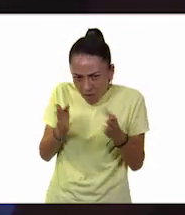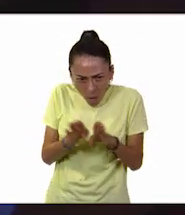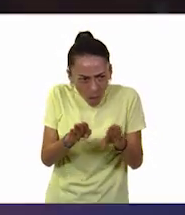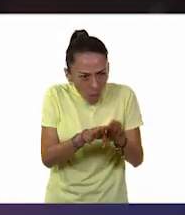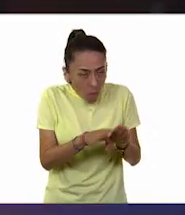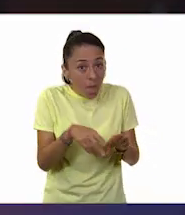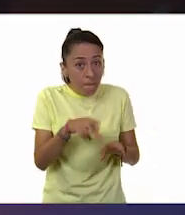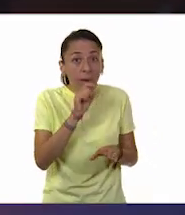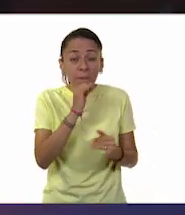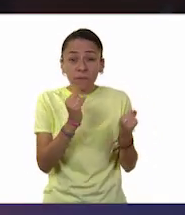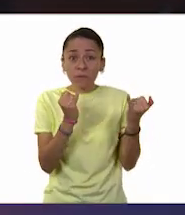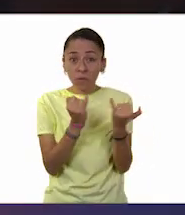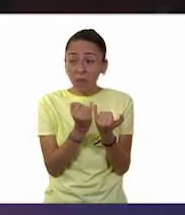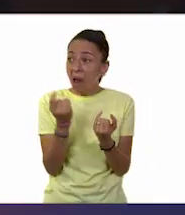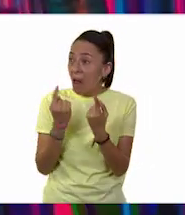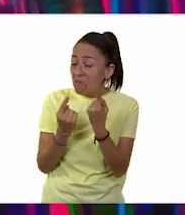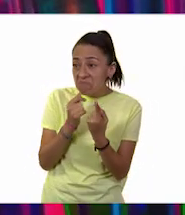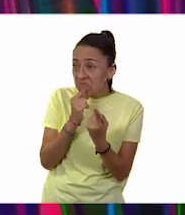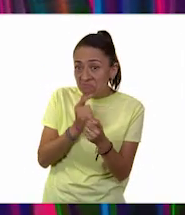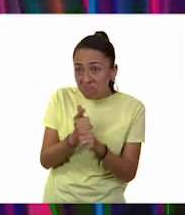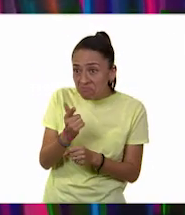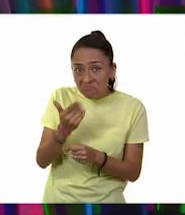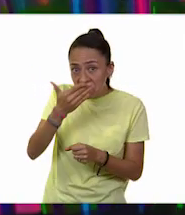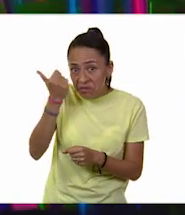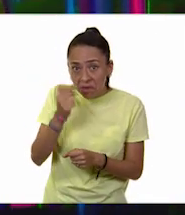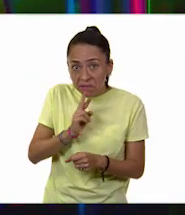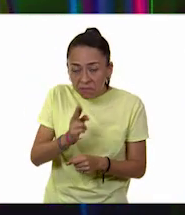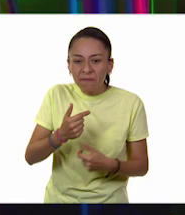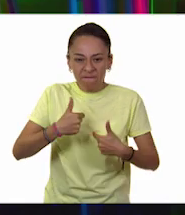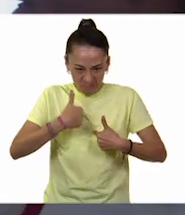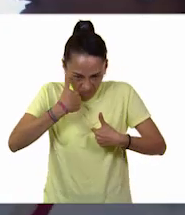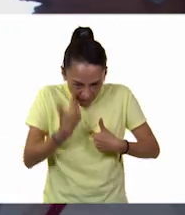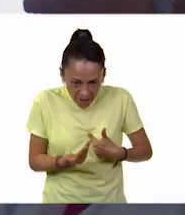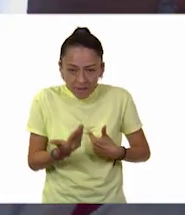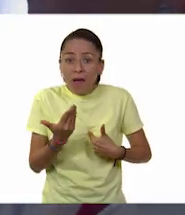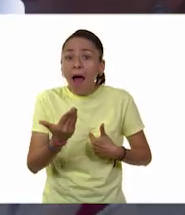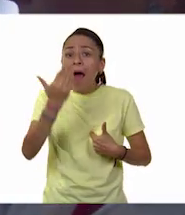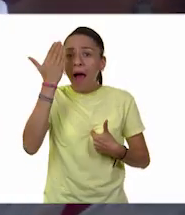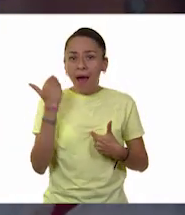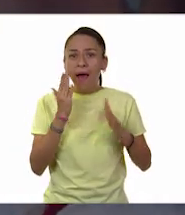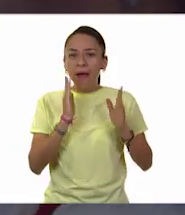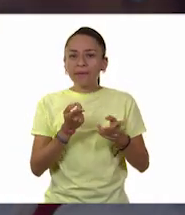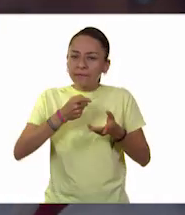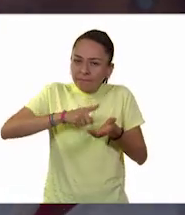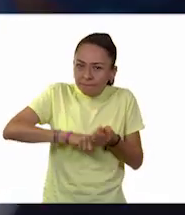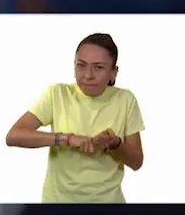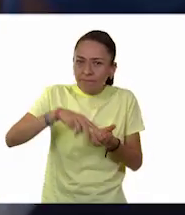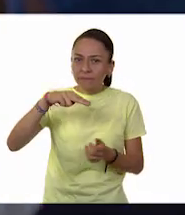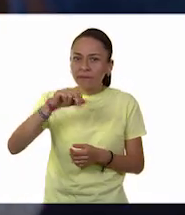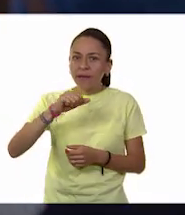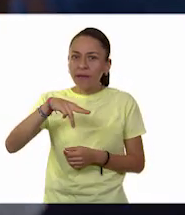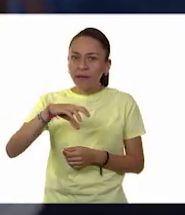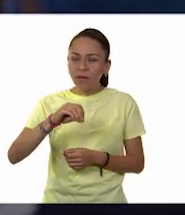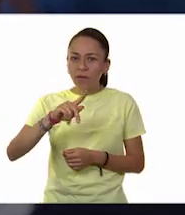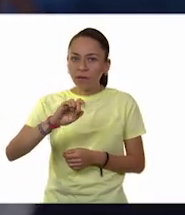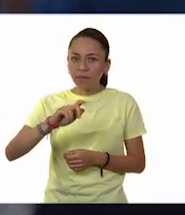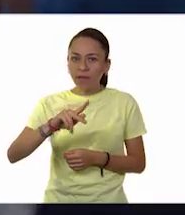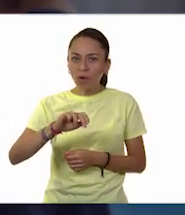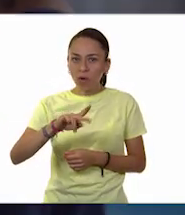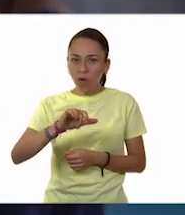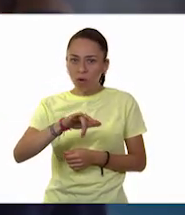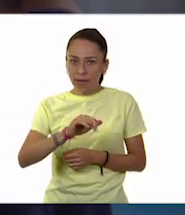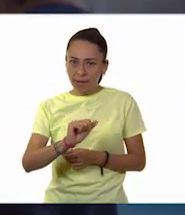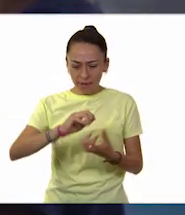nadie más había encontrado. Hace unos años, innovamos en el mundo de la nanotecnología, creando una nueva molécula capaz de matar